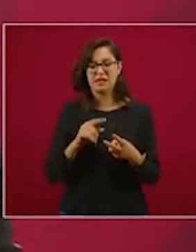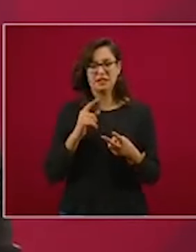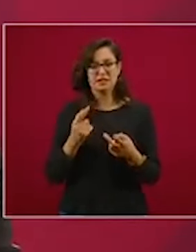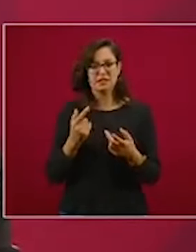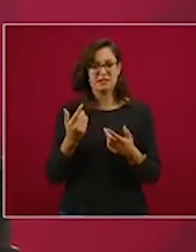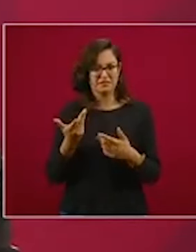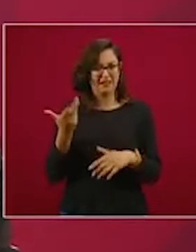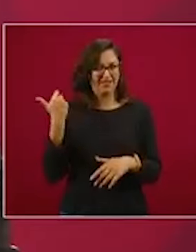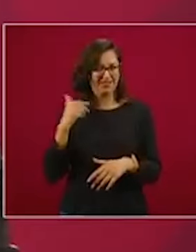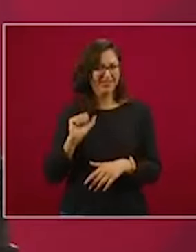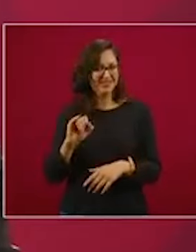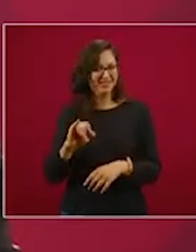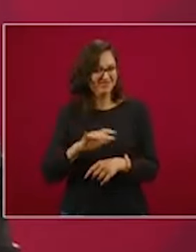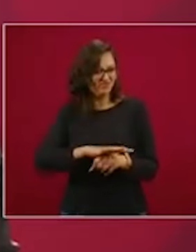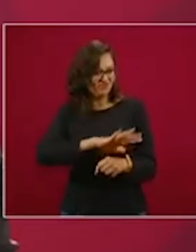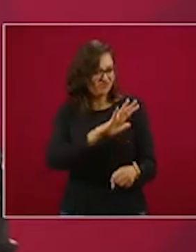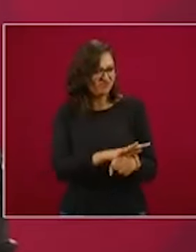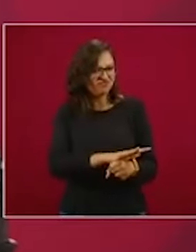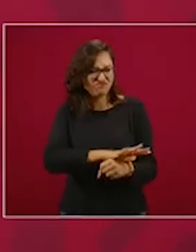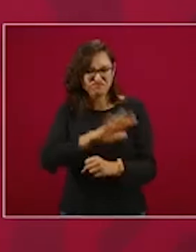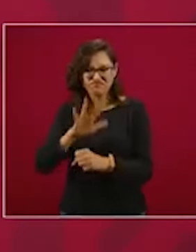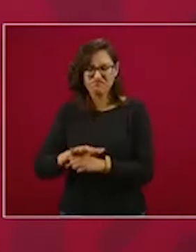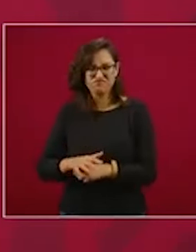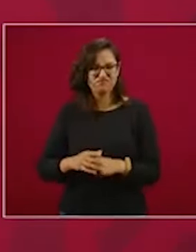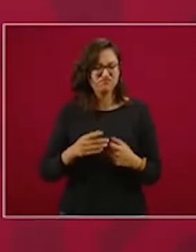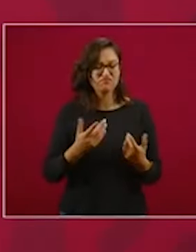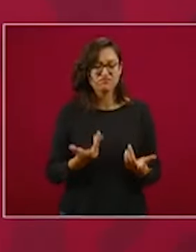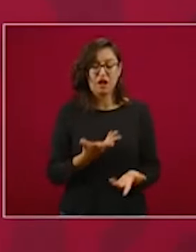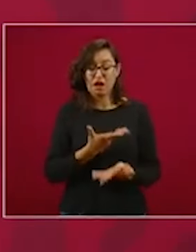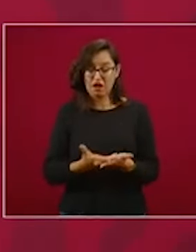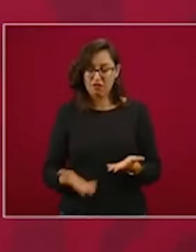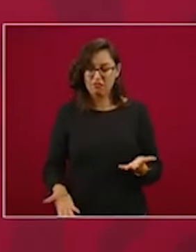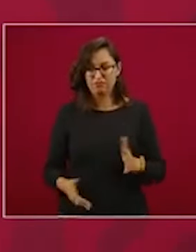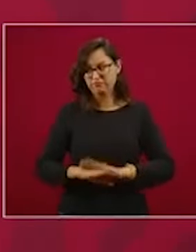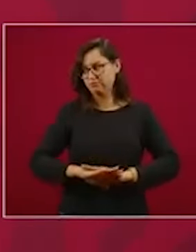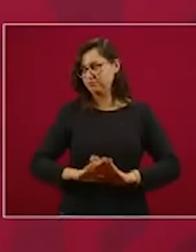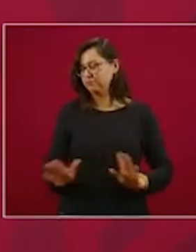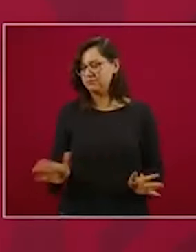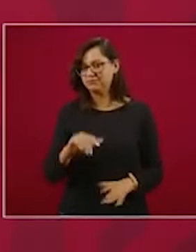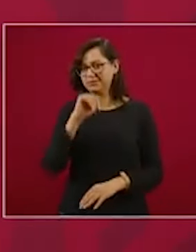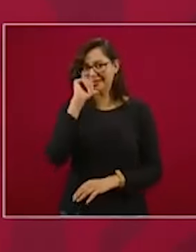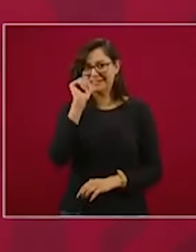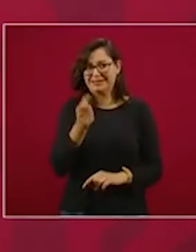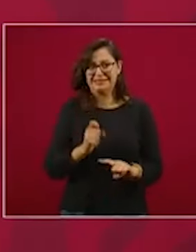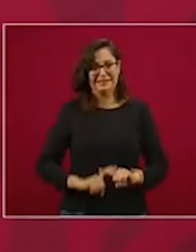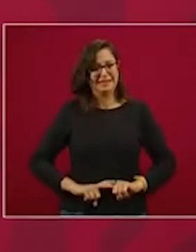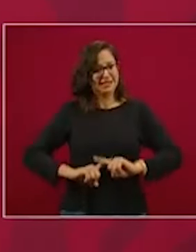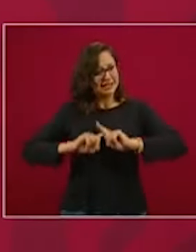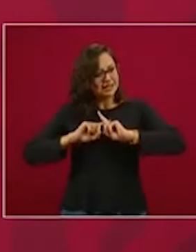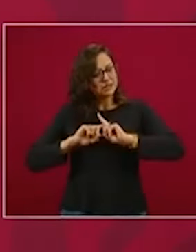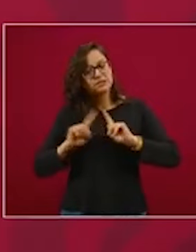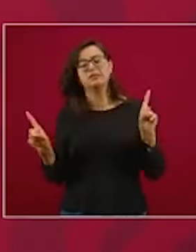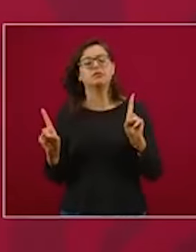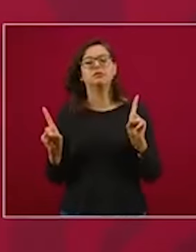nada, ningún caso. Al contrario, hay que